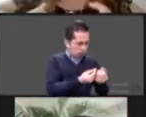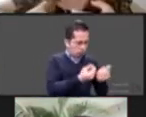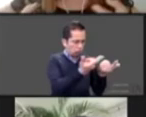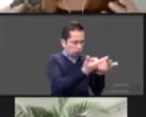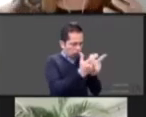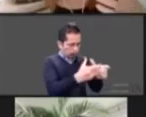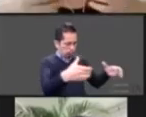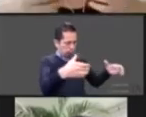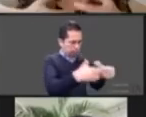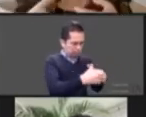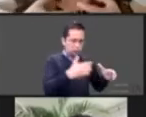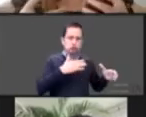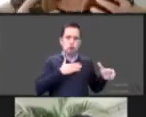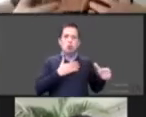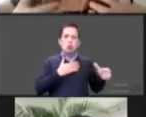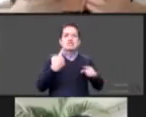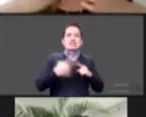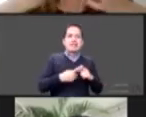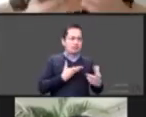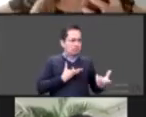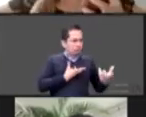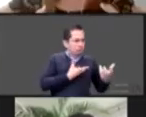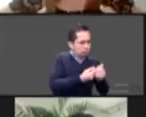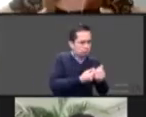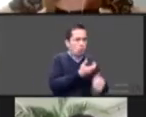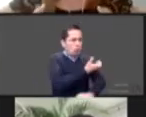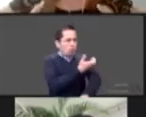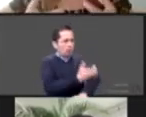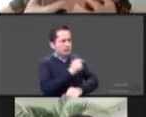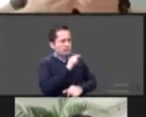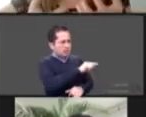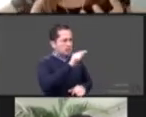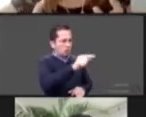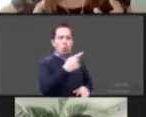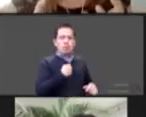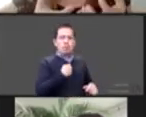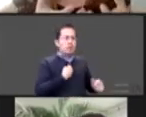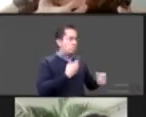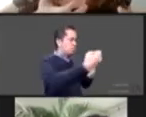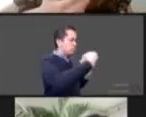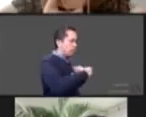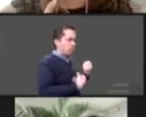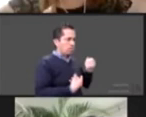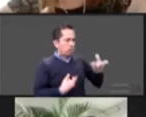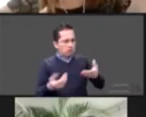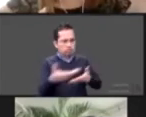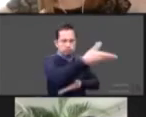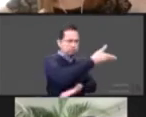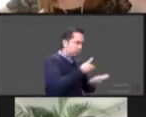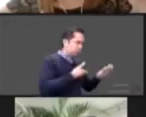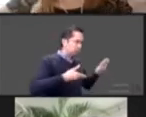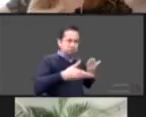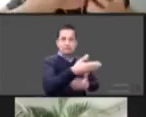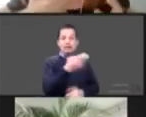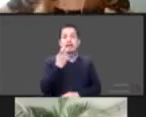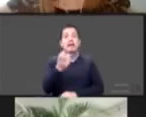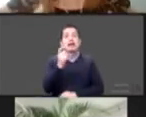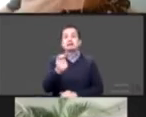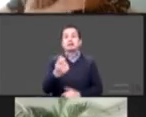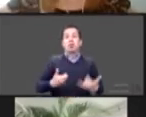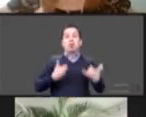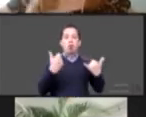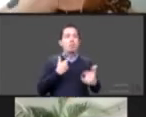Mis compañeros, mis compañeras me van formando. Es una etapa en la que su finalidad última es lograr